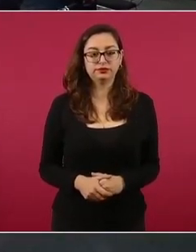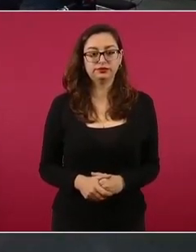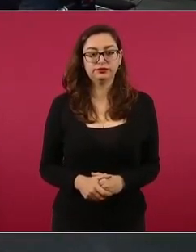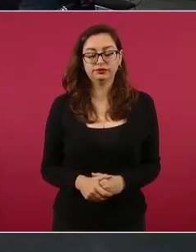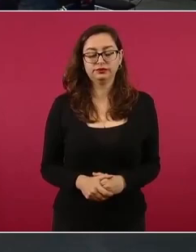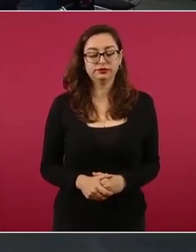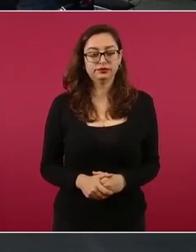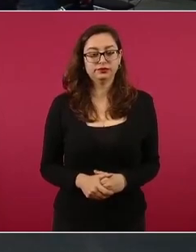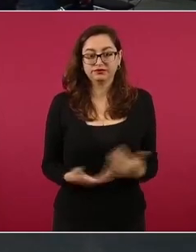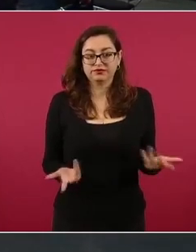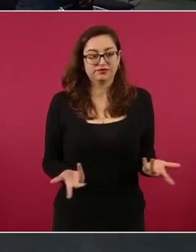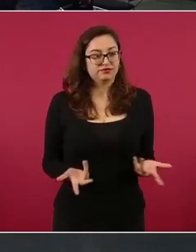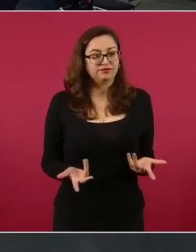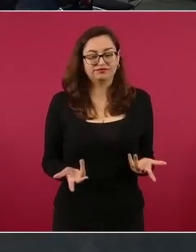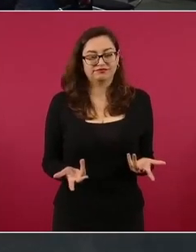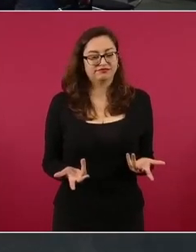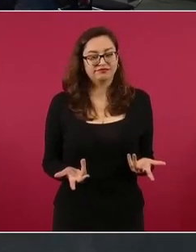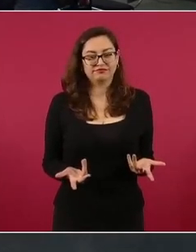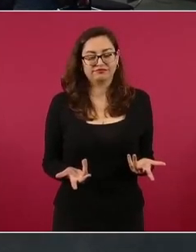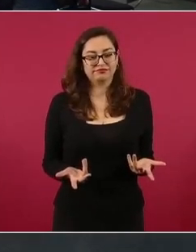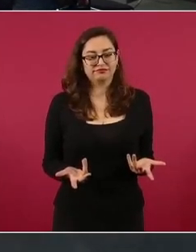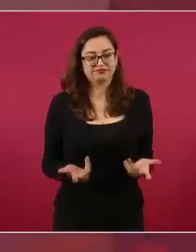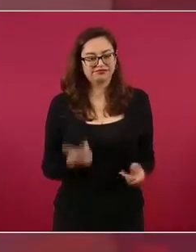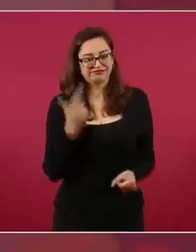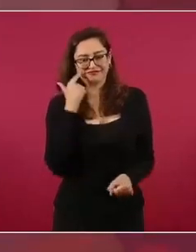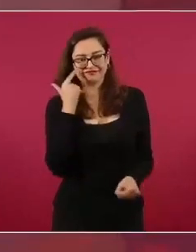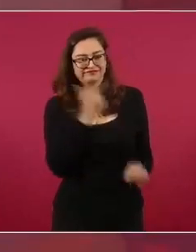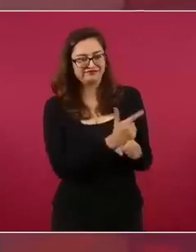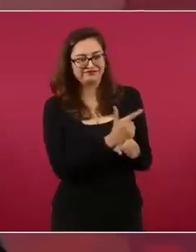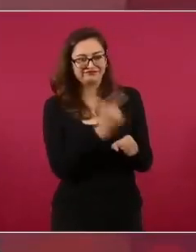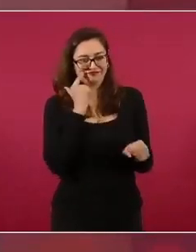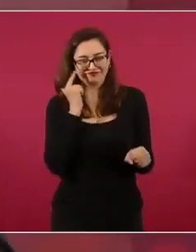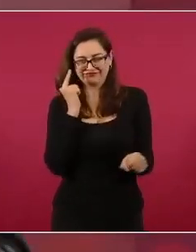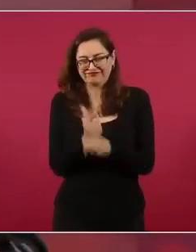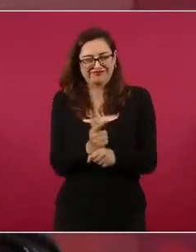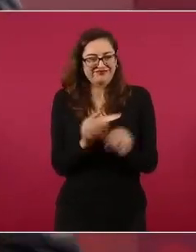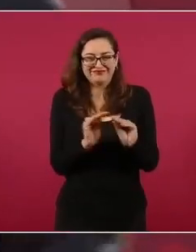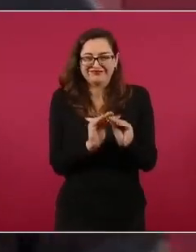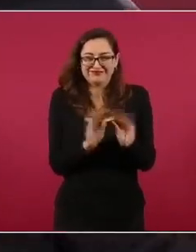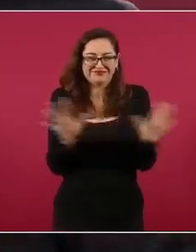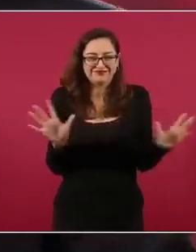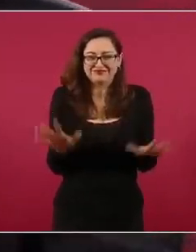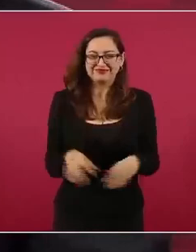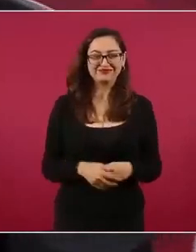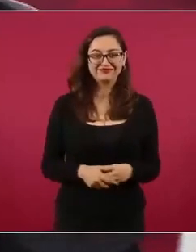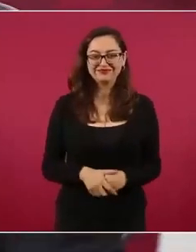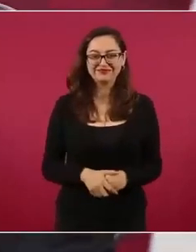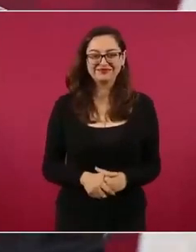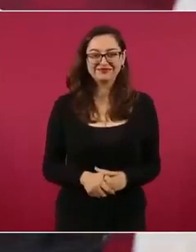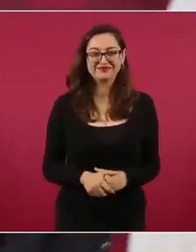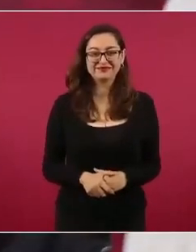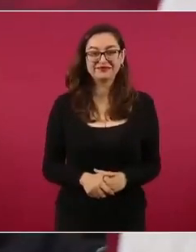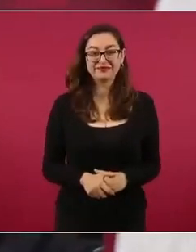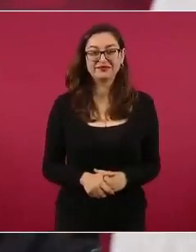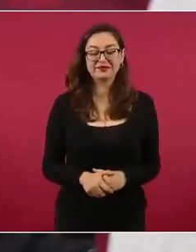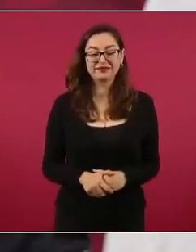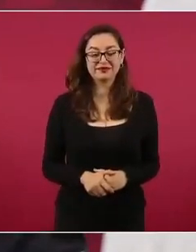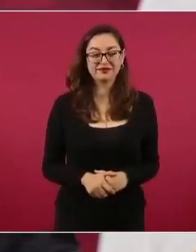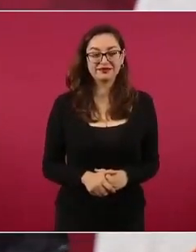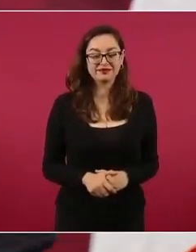Es tan claro que el principal convocante a la marcha en